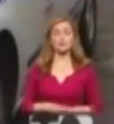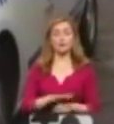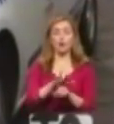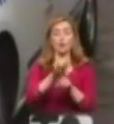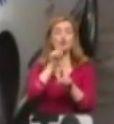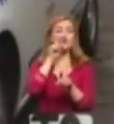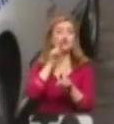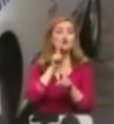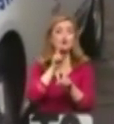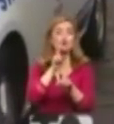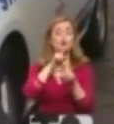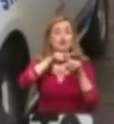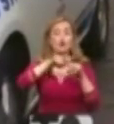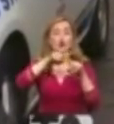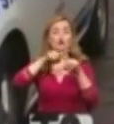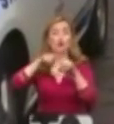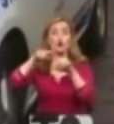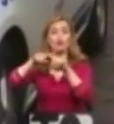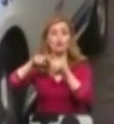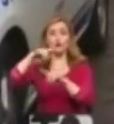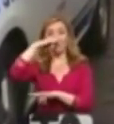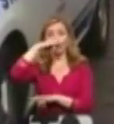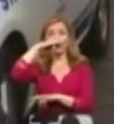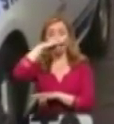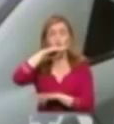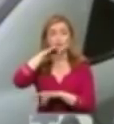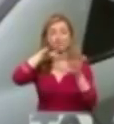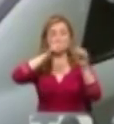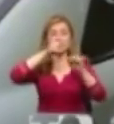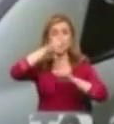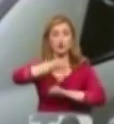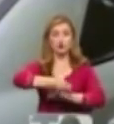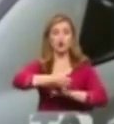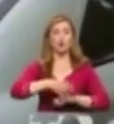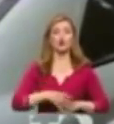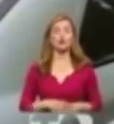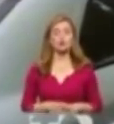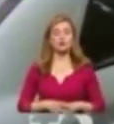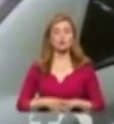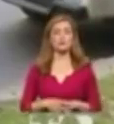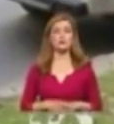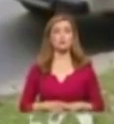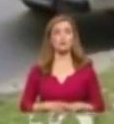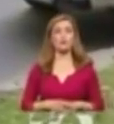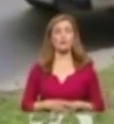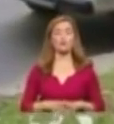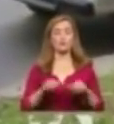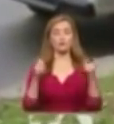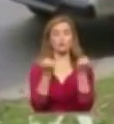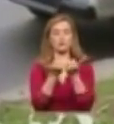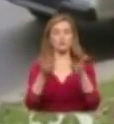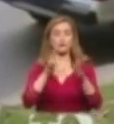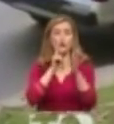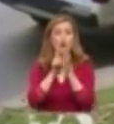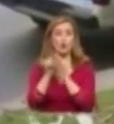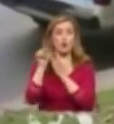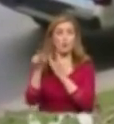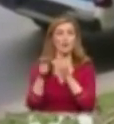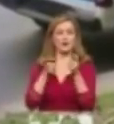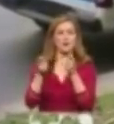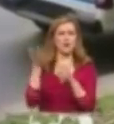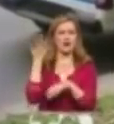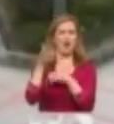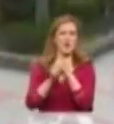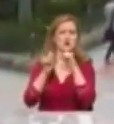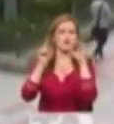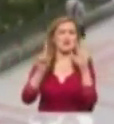abuso sexual, pornografía infantil y violación. Y se presume, según la denuncia de los legisladores, la persona venía operando en